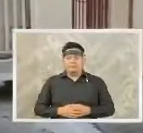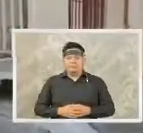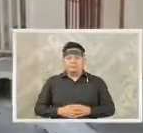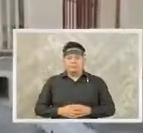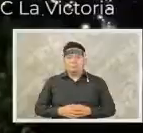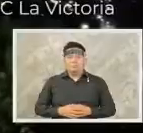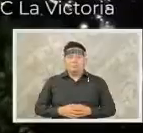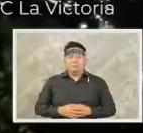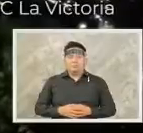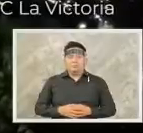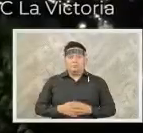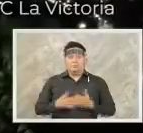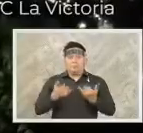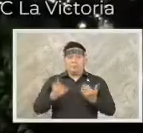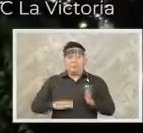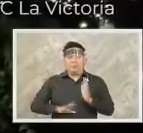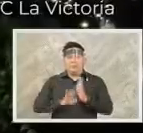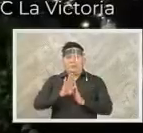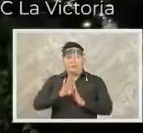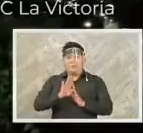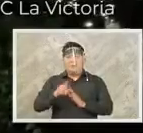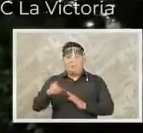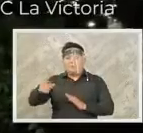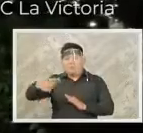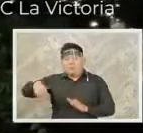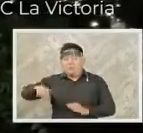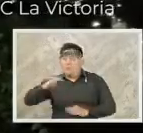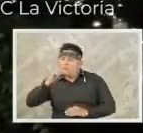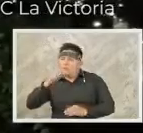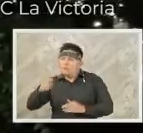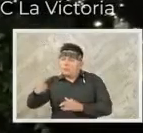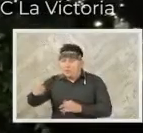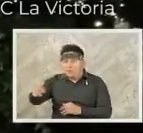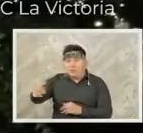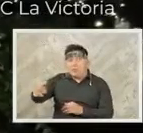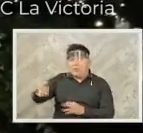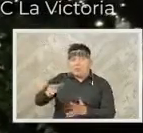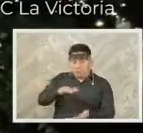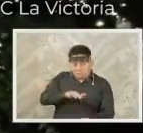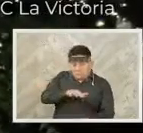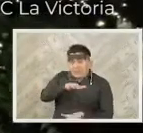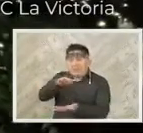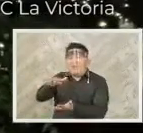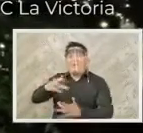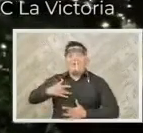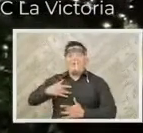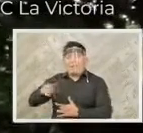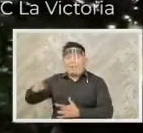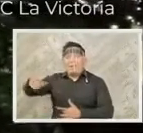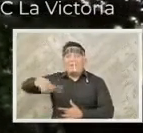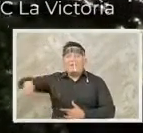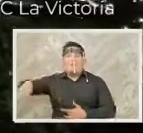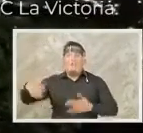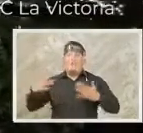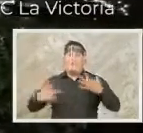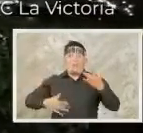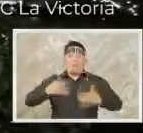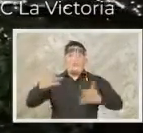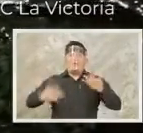Me siento hoy cuando un niño estrena un juguete y me siento muy contento de un trabajo que se